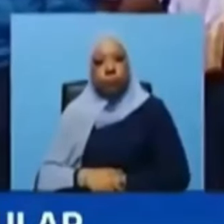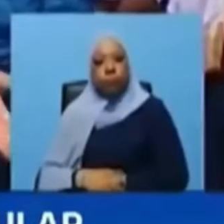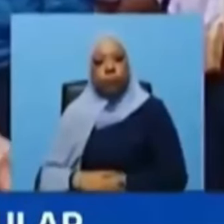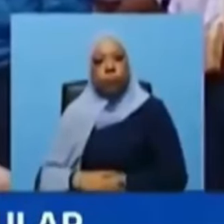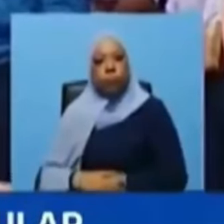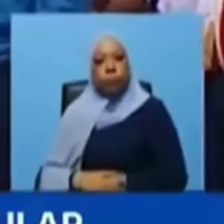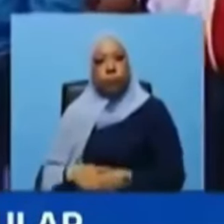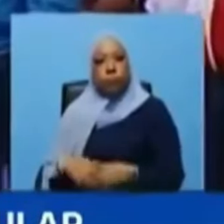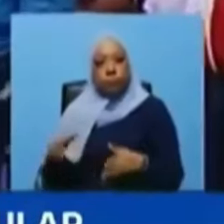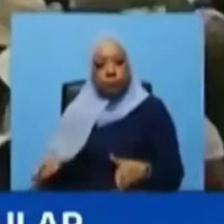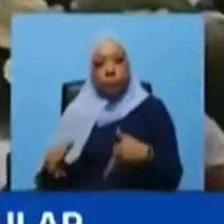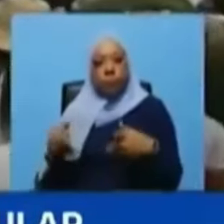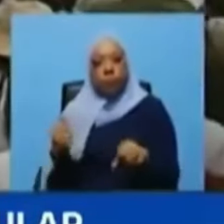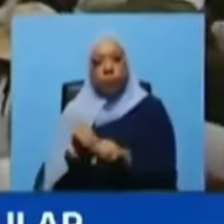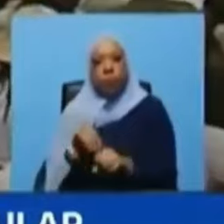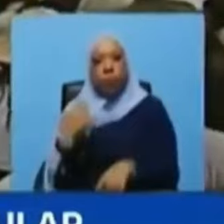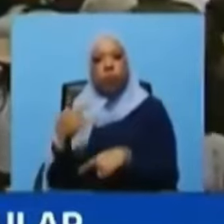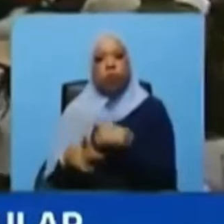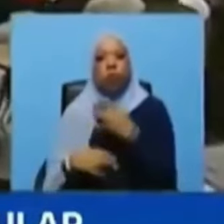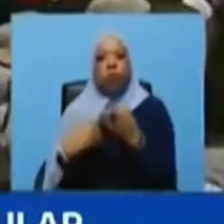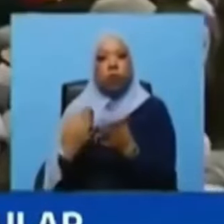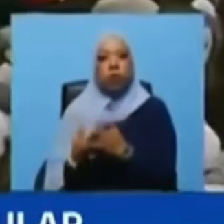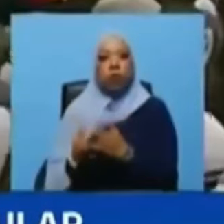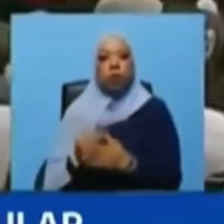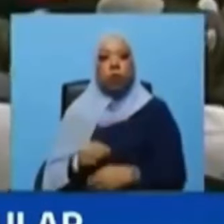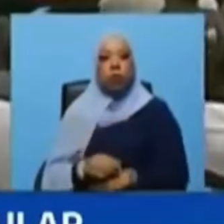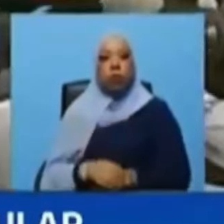Los ganchos.